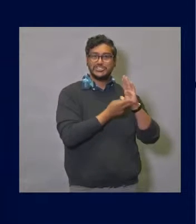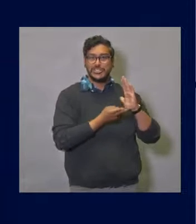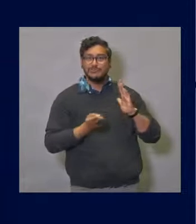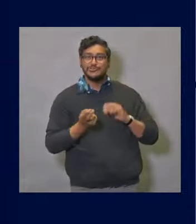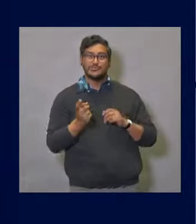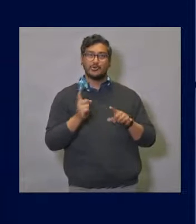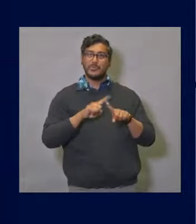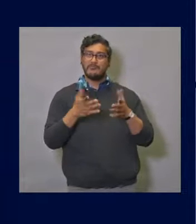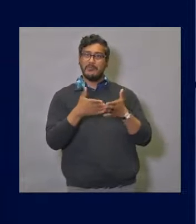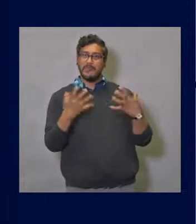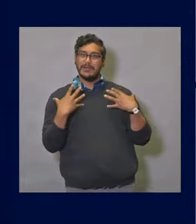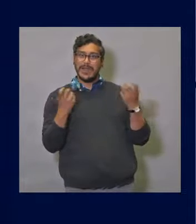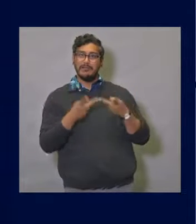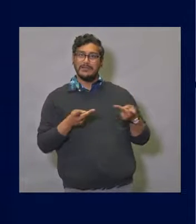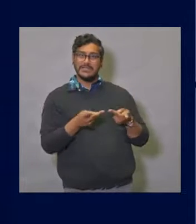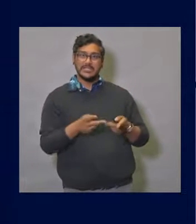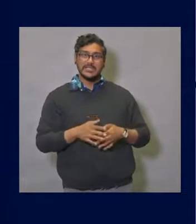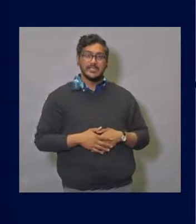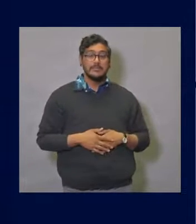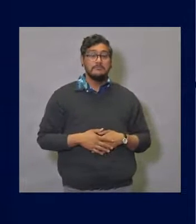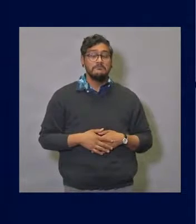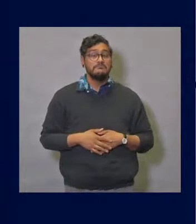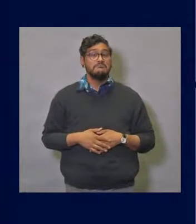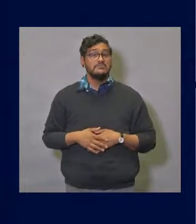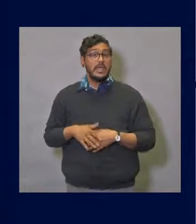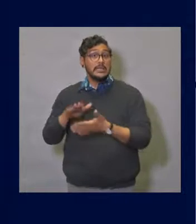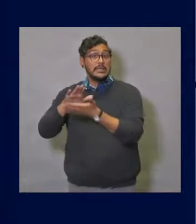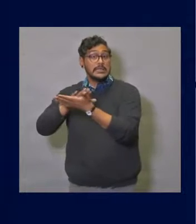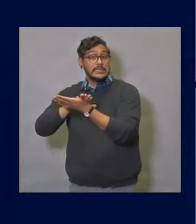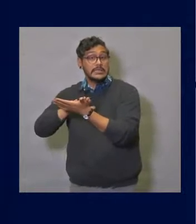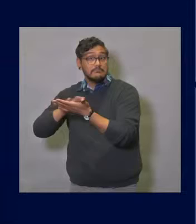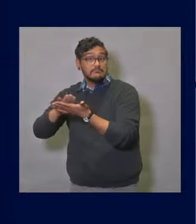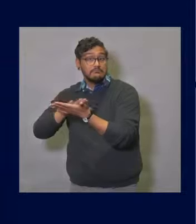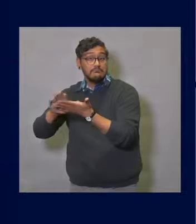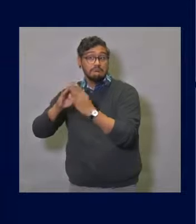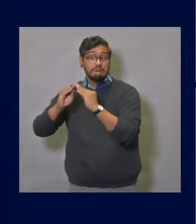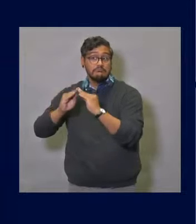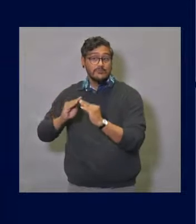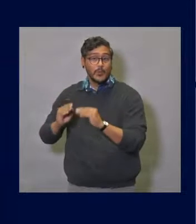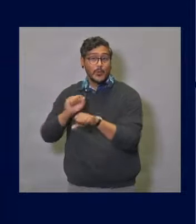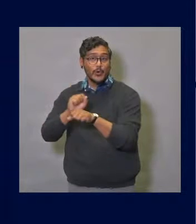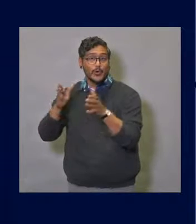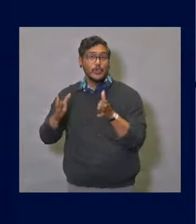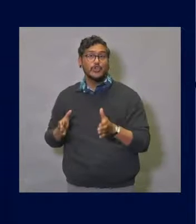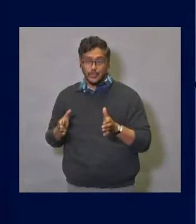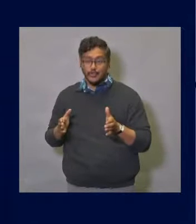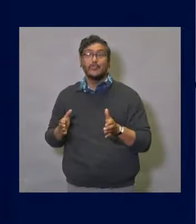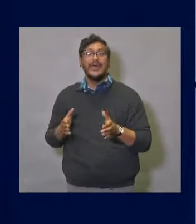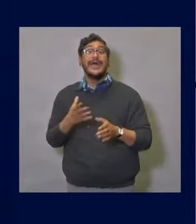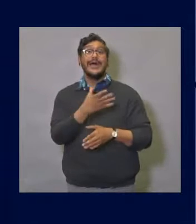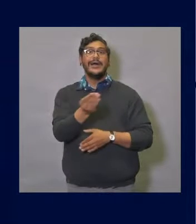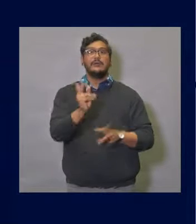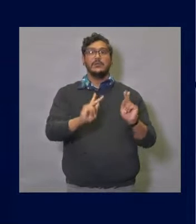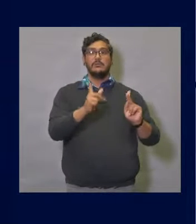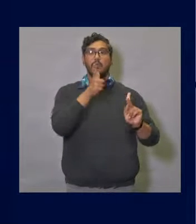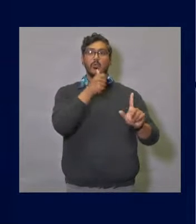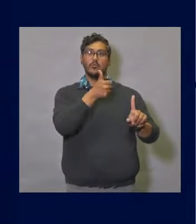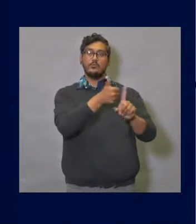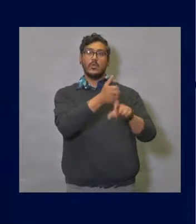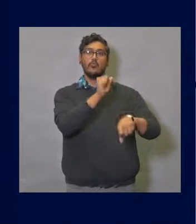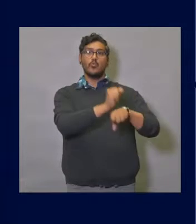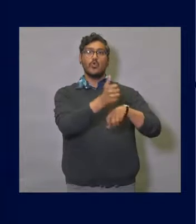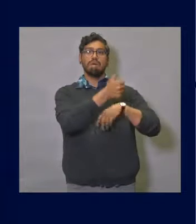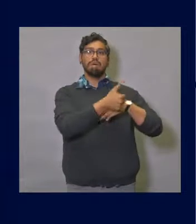salud, trabajadores de servicios de limpieza y mantenimiento, y personas que trabajan en el transporte y